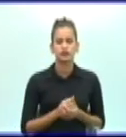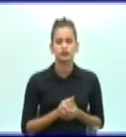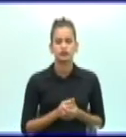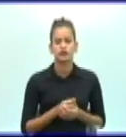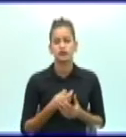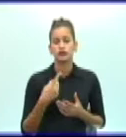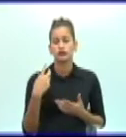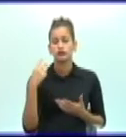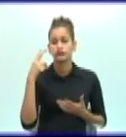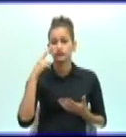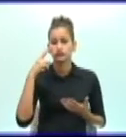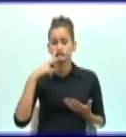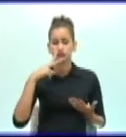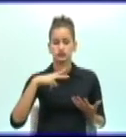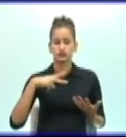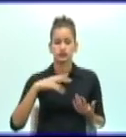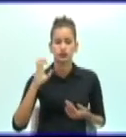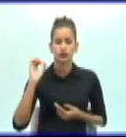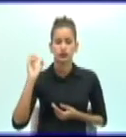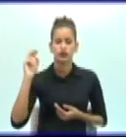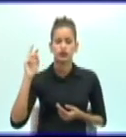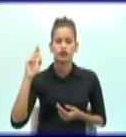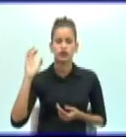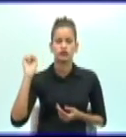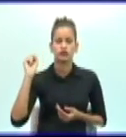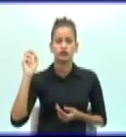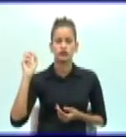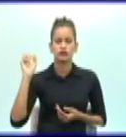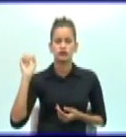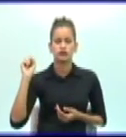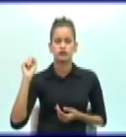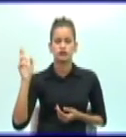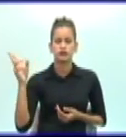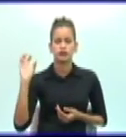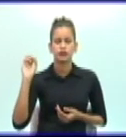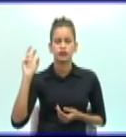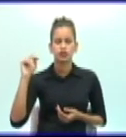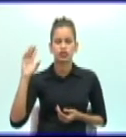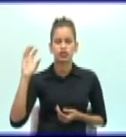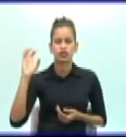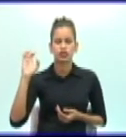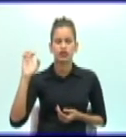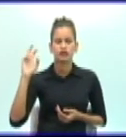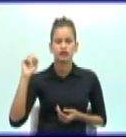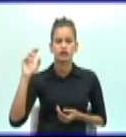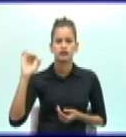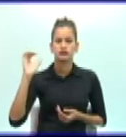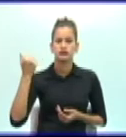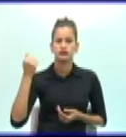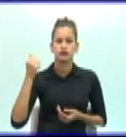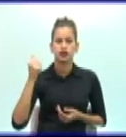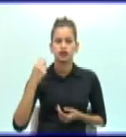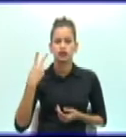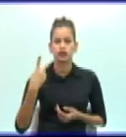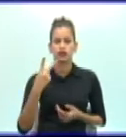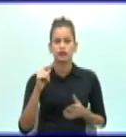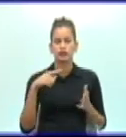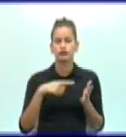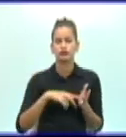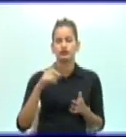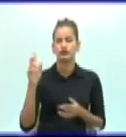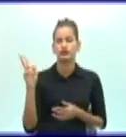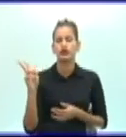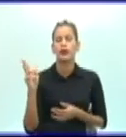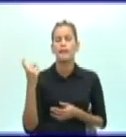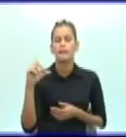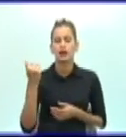plano mediante la cual cada punto del plano tiene exactamente un punto correspondiente o imagen, y